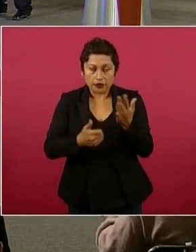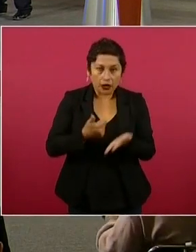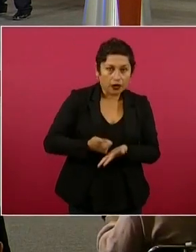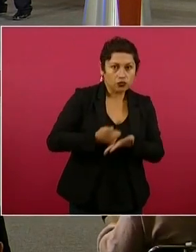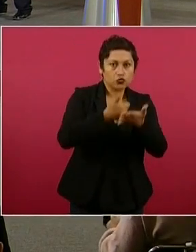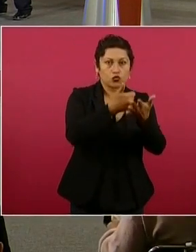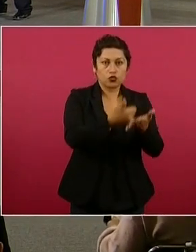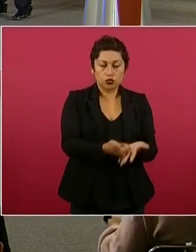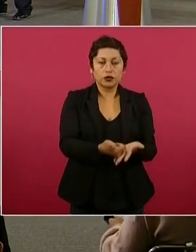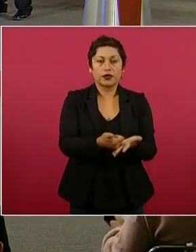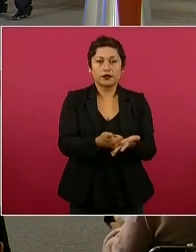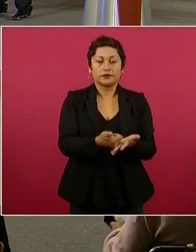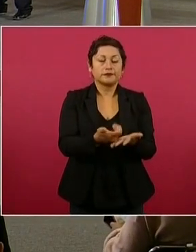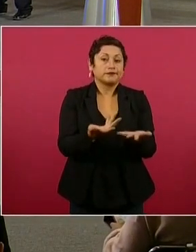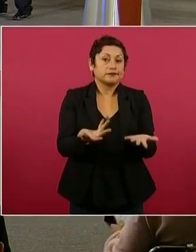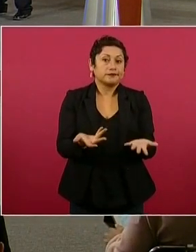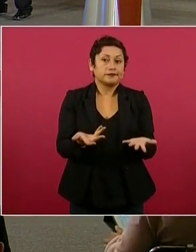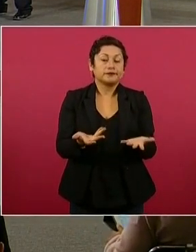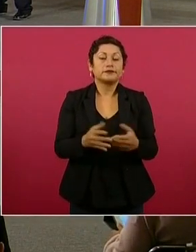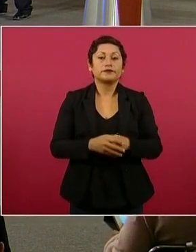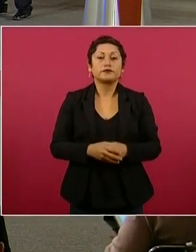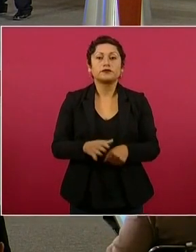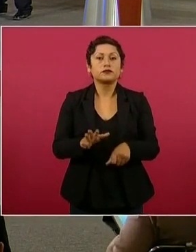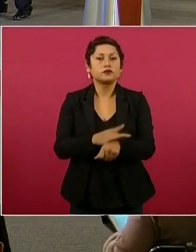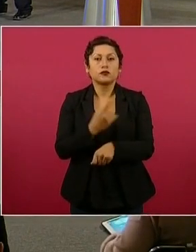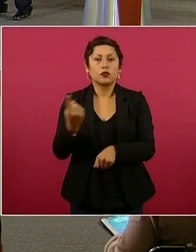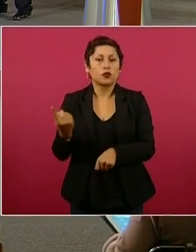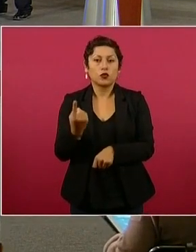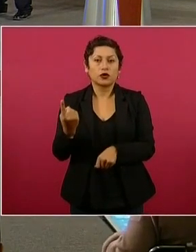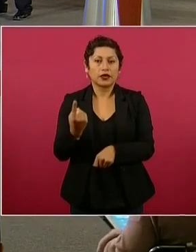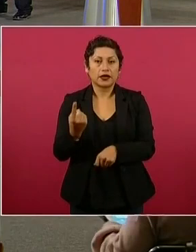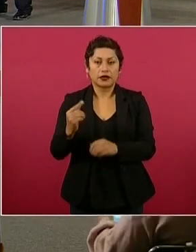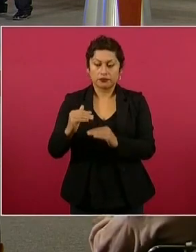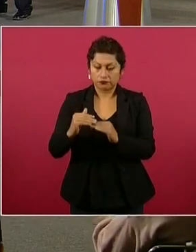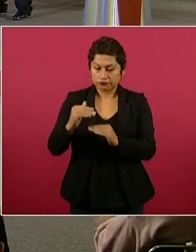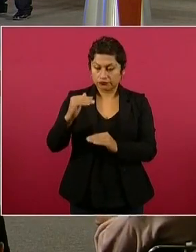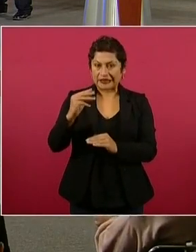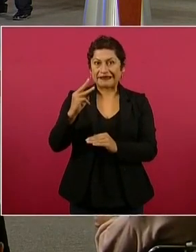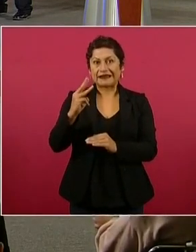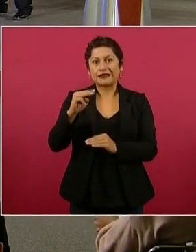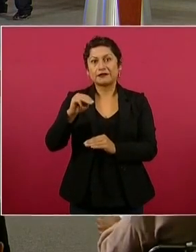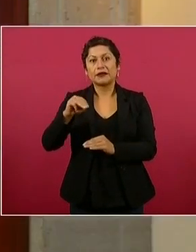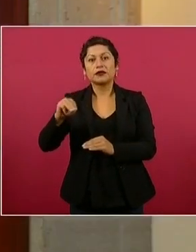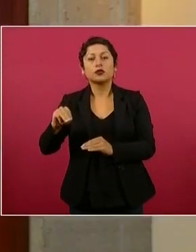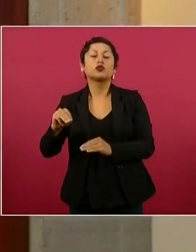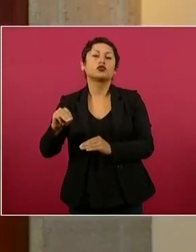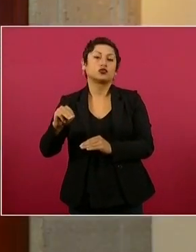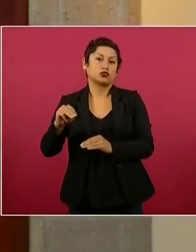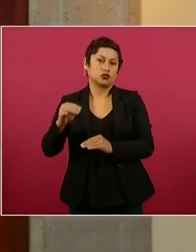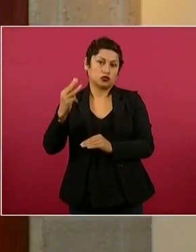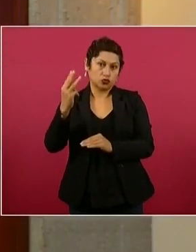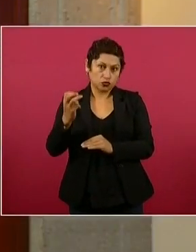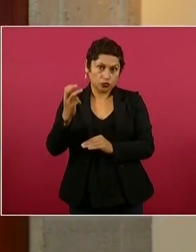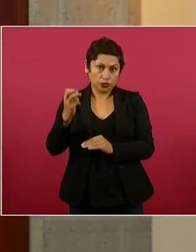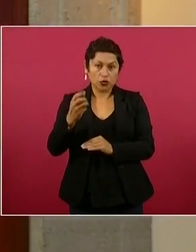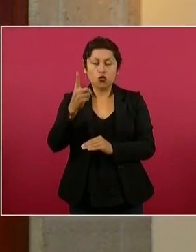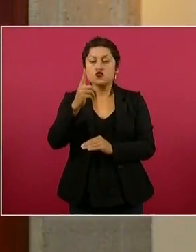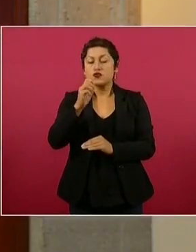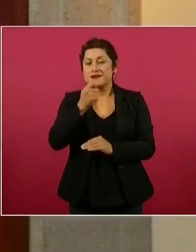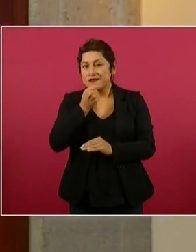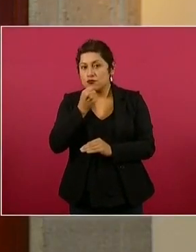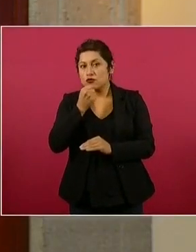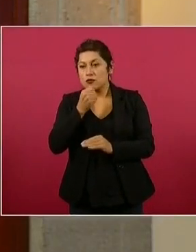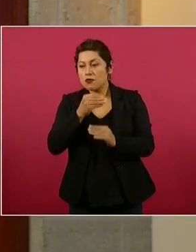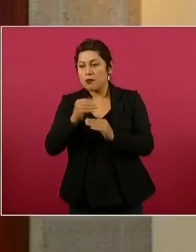correspondiente a tres metros cúbicos por segundo, a finales del 2023